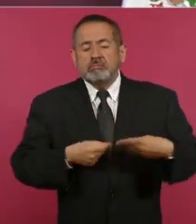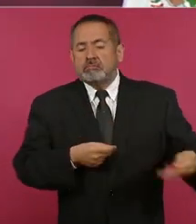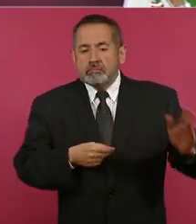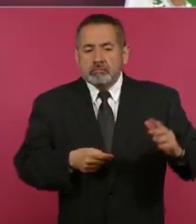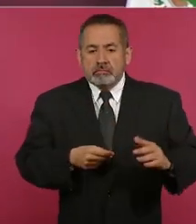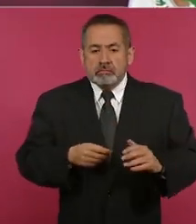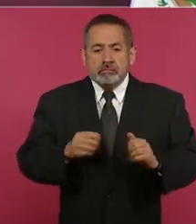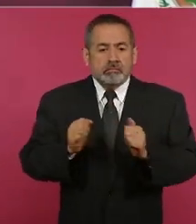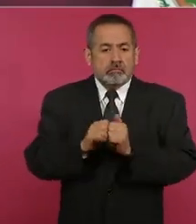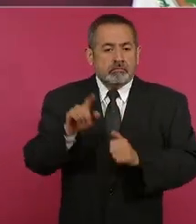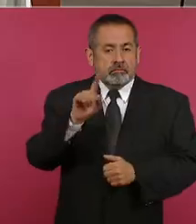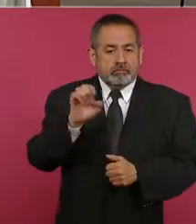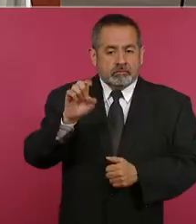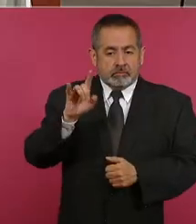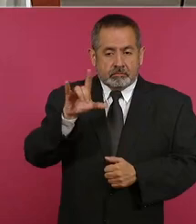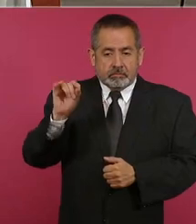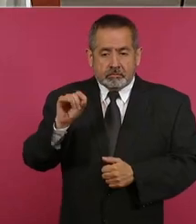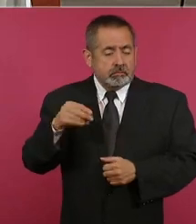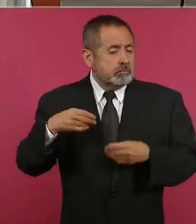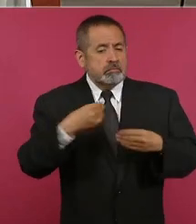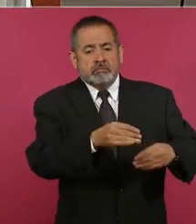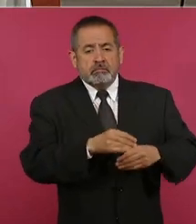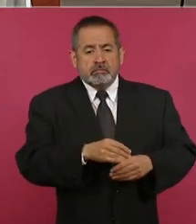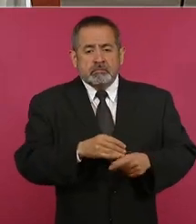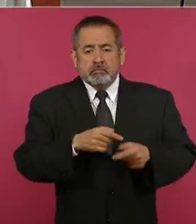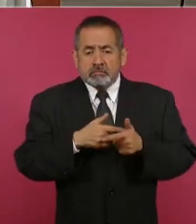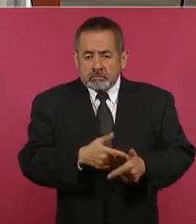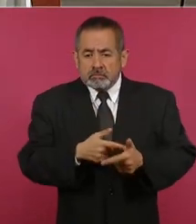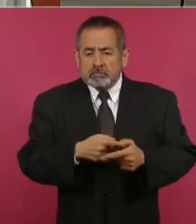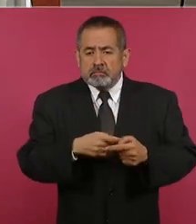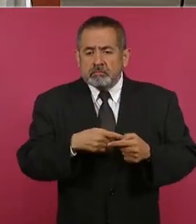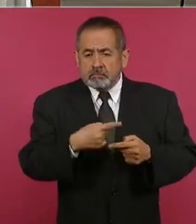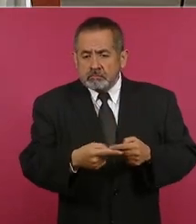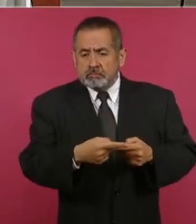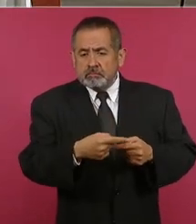con Zedillo, sí, y siguió.